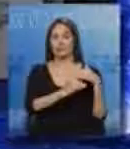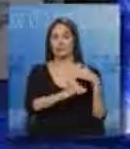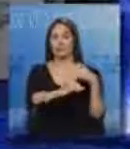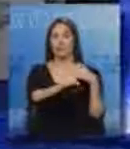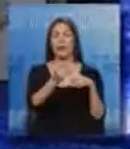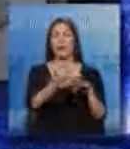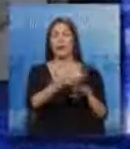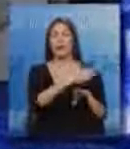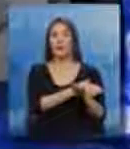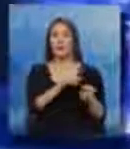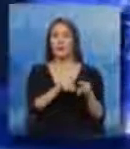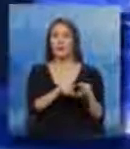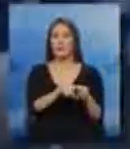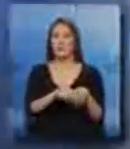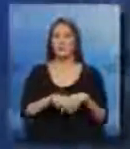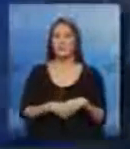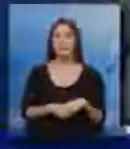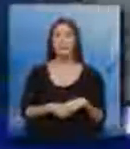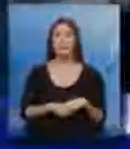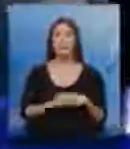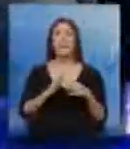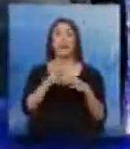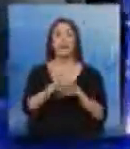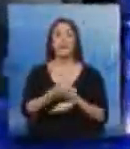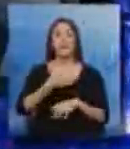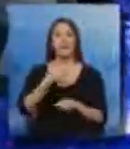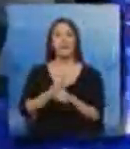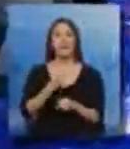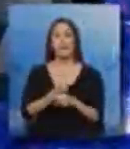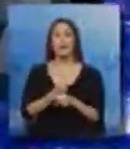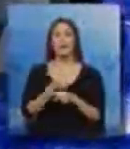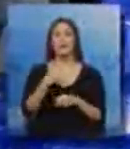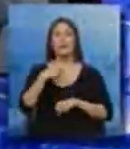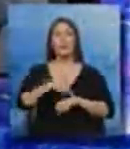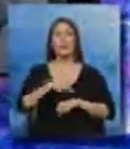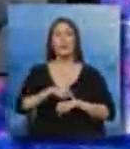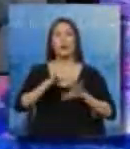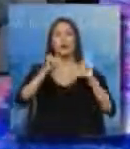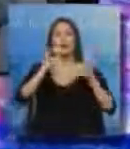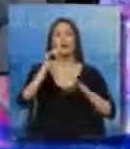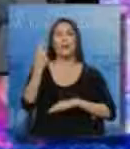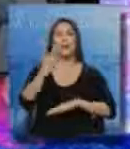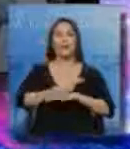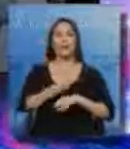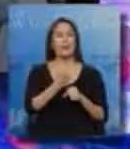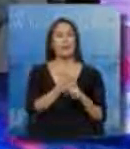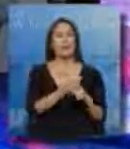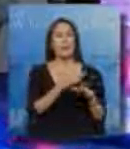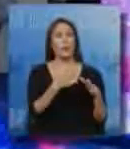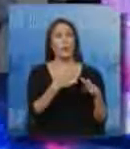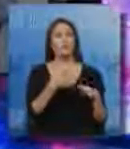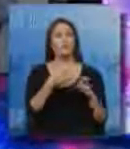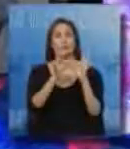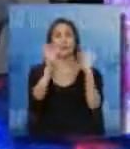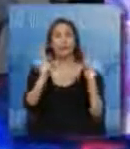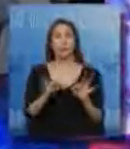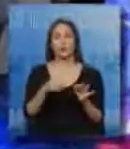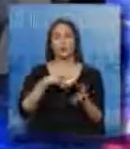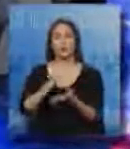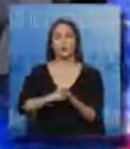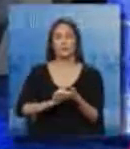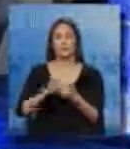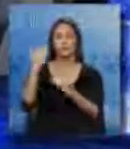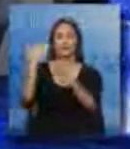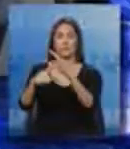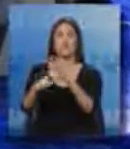anteriores a la contingencia. Encontrarse en situación de desempleo por un periodo de más de 60 días. Realizar la solicitud para el pago de la prestación a partir